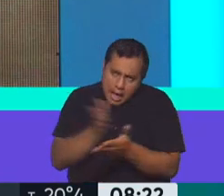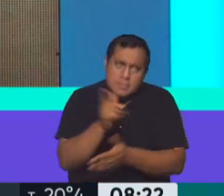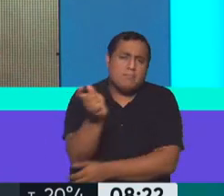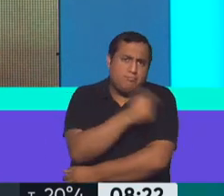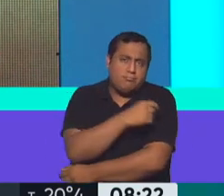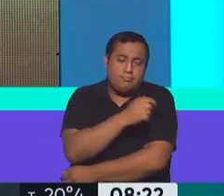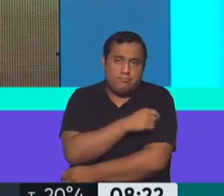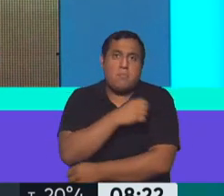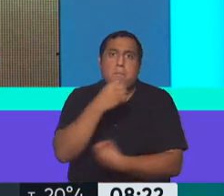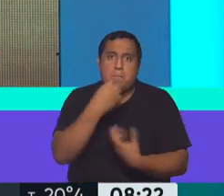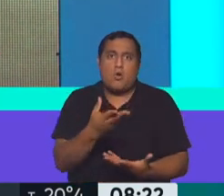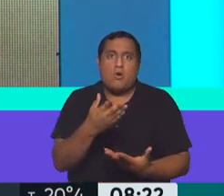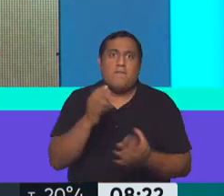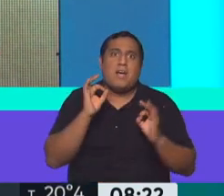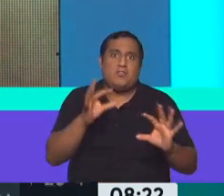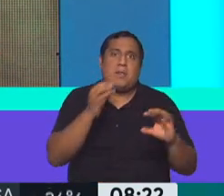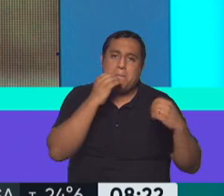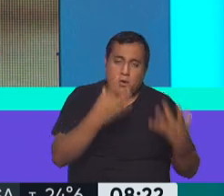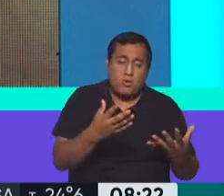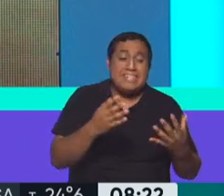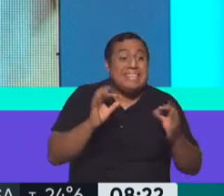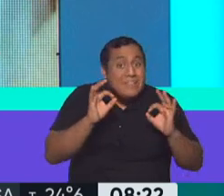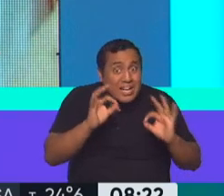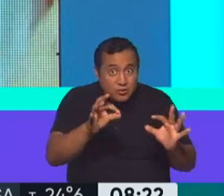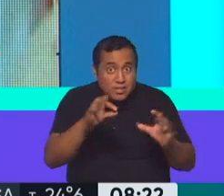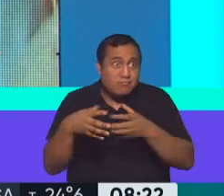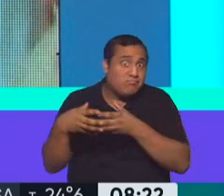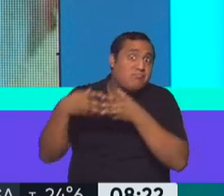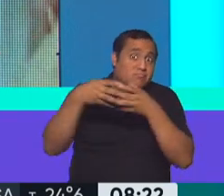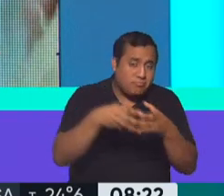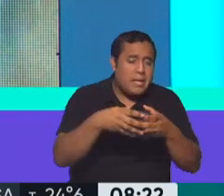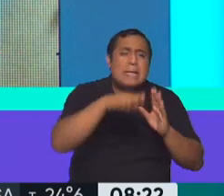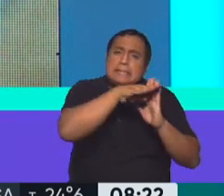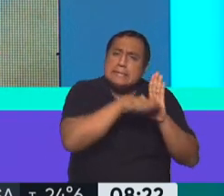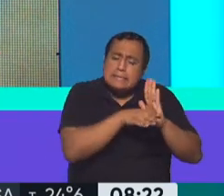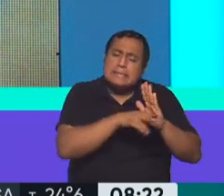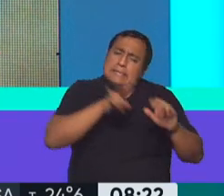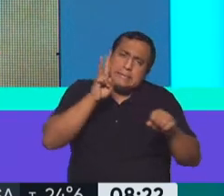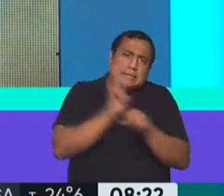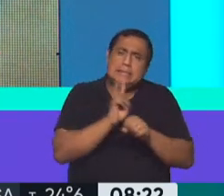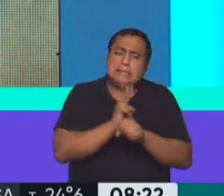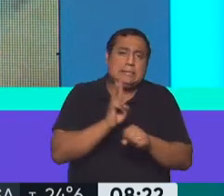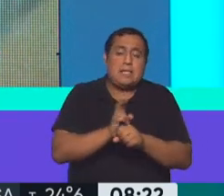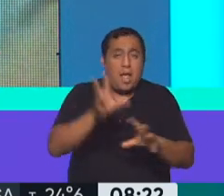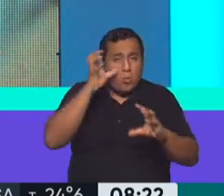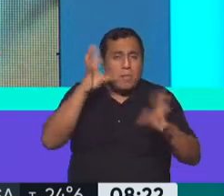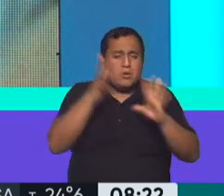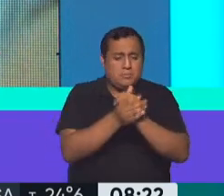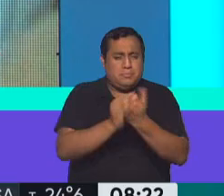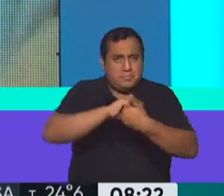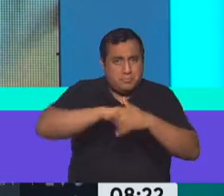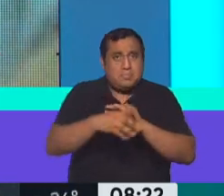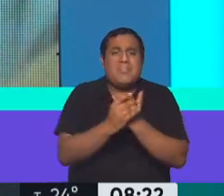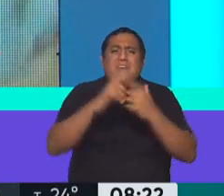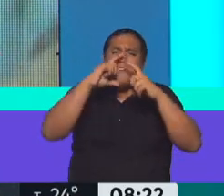nos va a permitir tener mejores vacaciones y durante las vacaciones tratar de extremar las medidas acordadas de siempre de lavado de manos